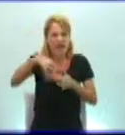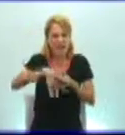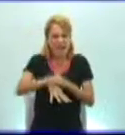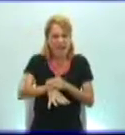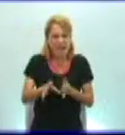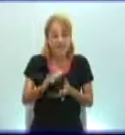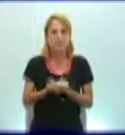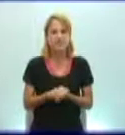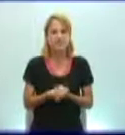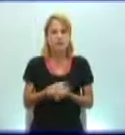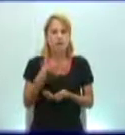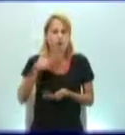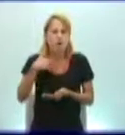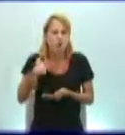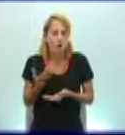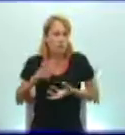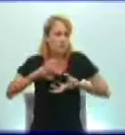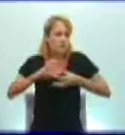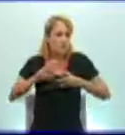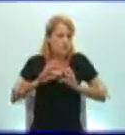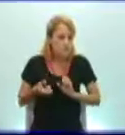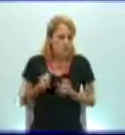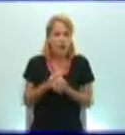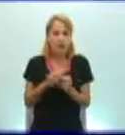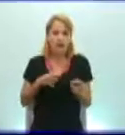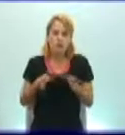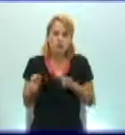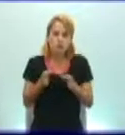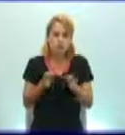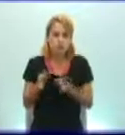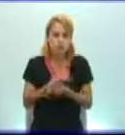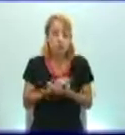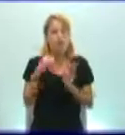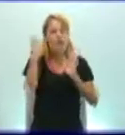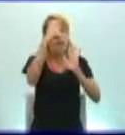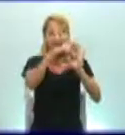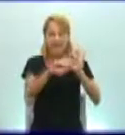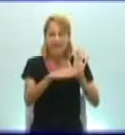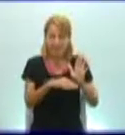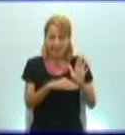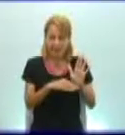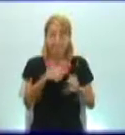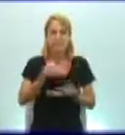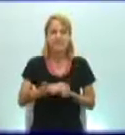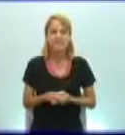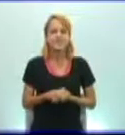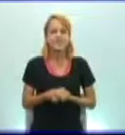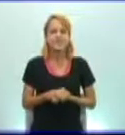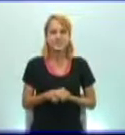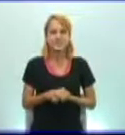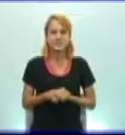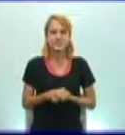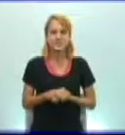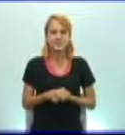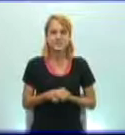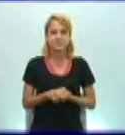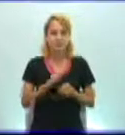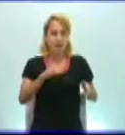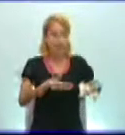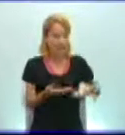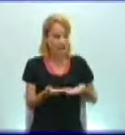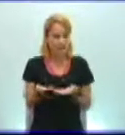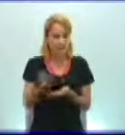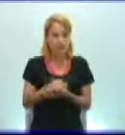está formada, cuáles son sus funciones y sus características principales. Les traigo